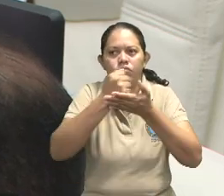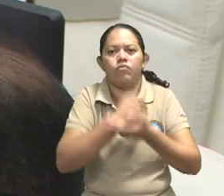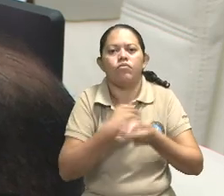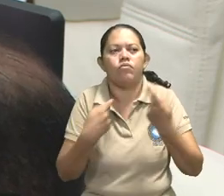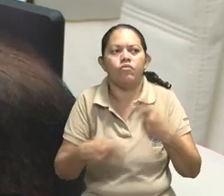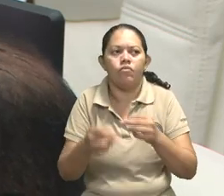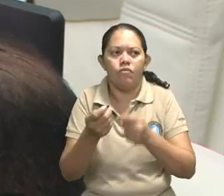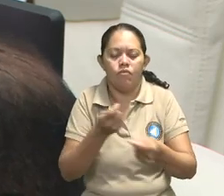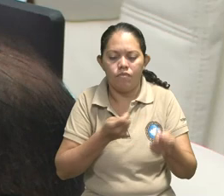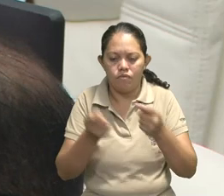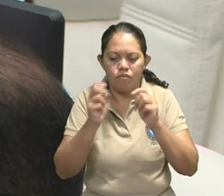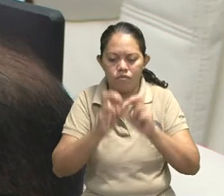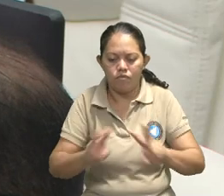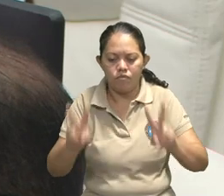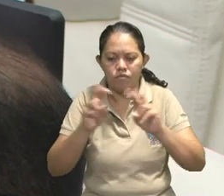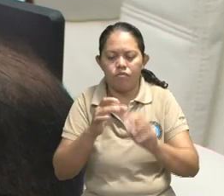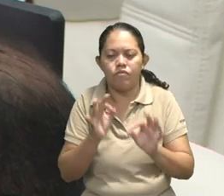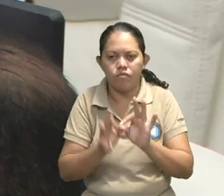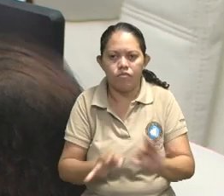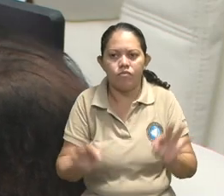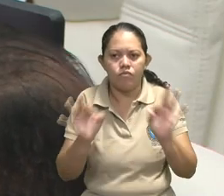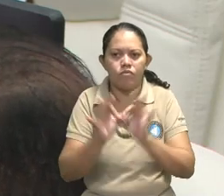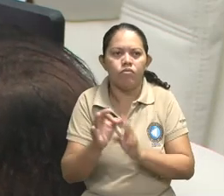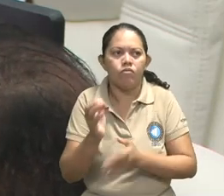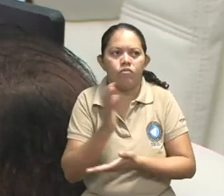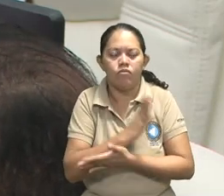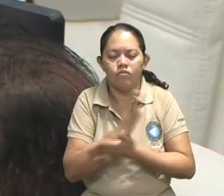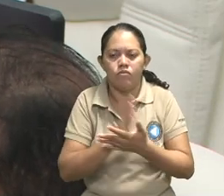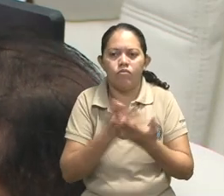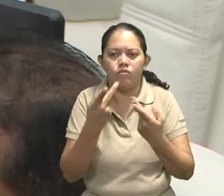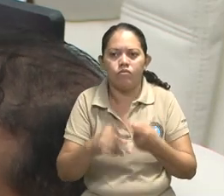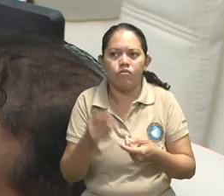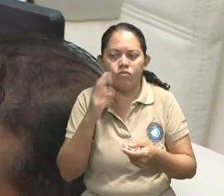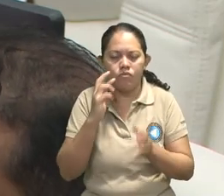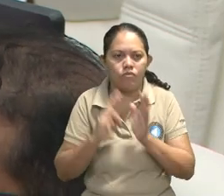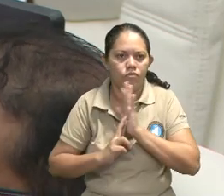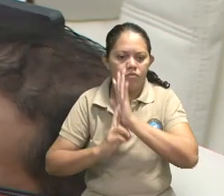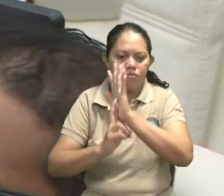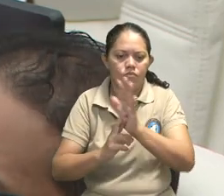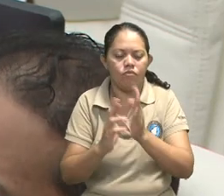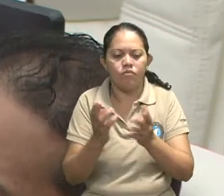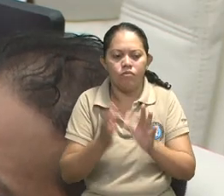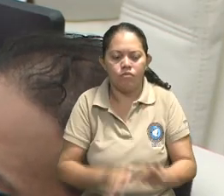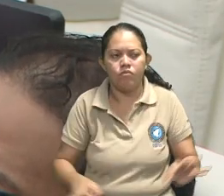agilidad organizacional necesaria a la institución para responder